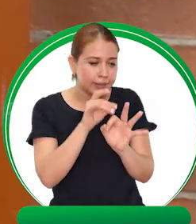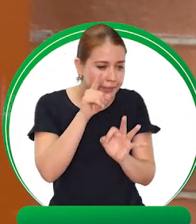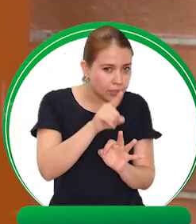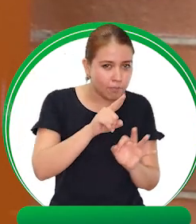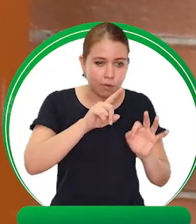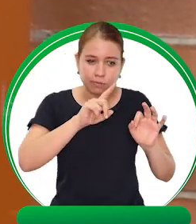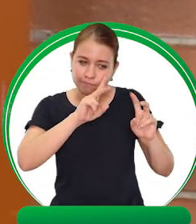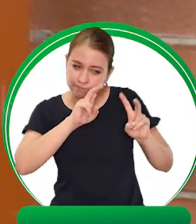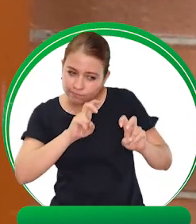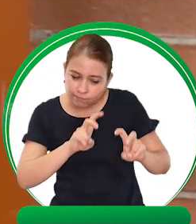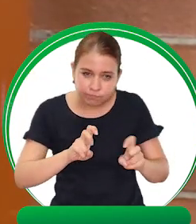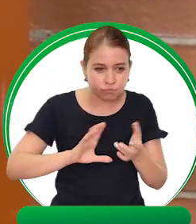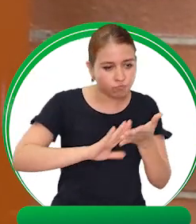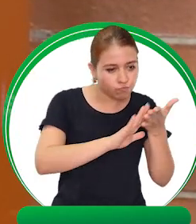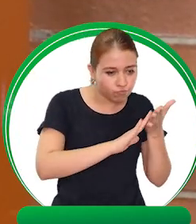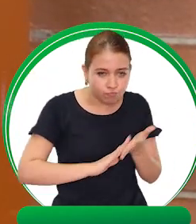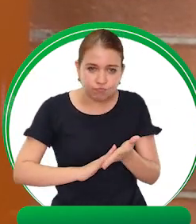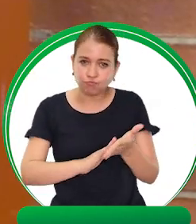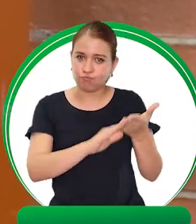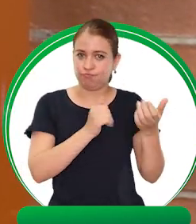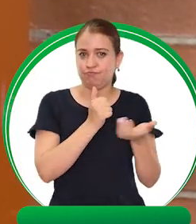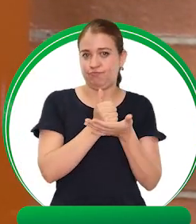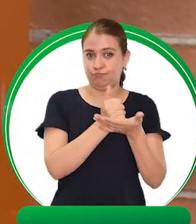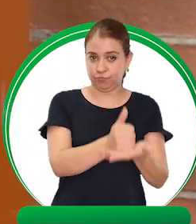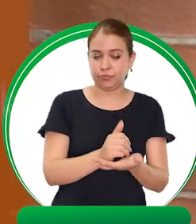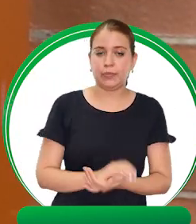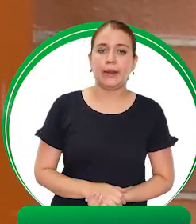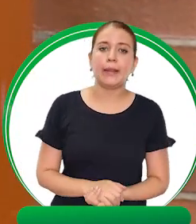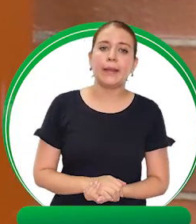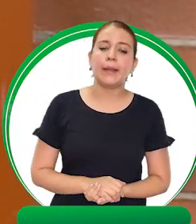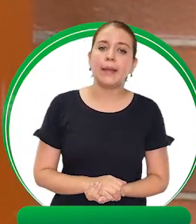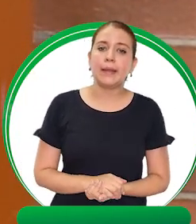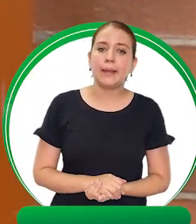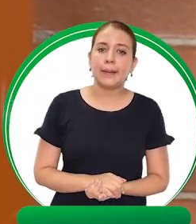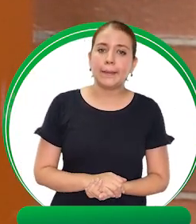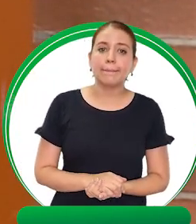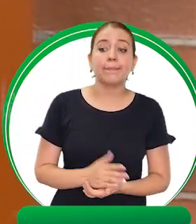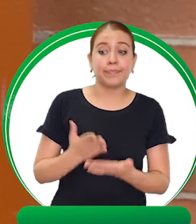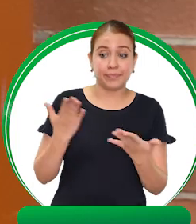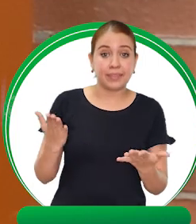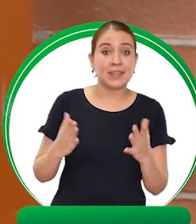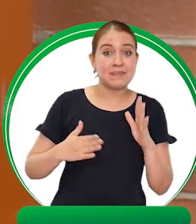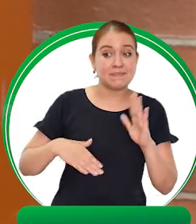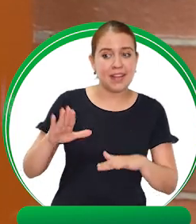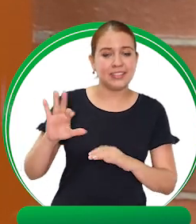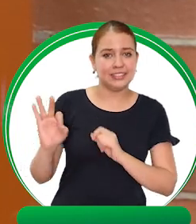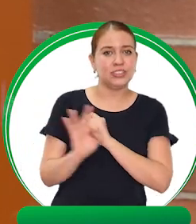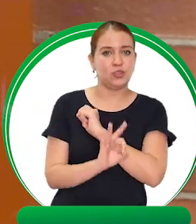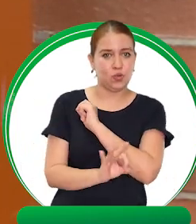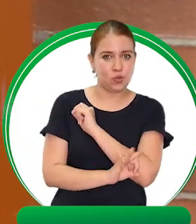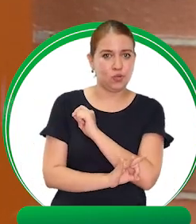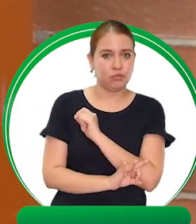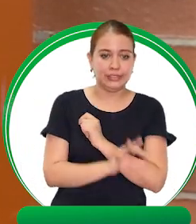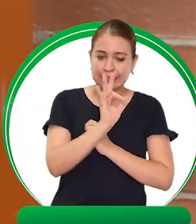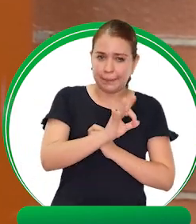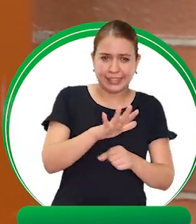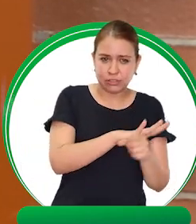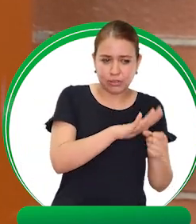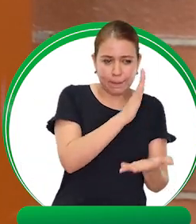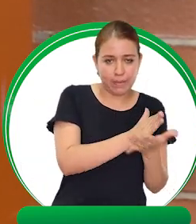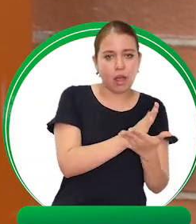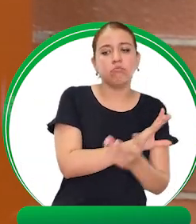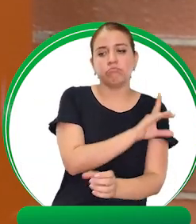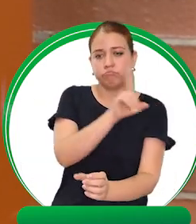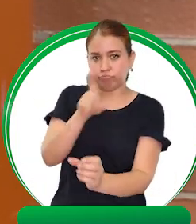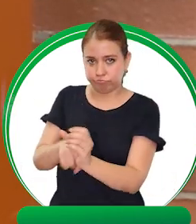de resolver lo más posible y de solucionar las cosas. Pues toman ruta los psicólogos más que todo. Los casos se